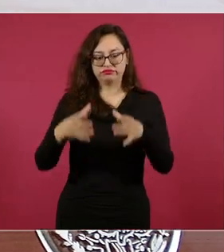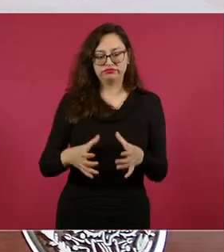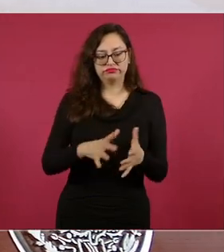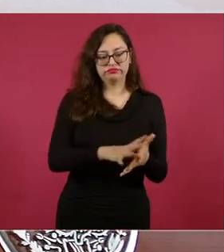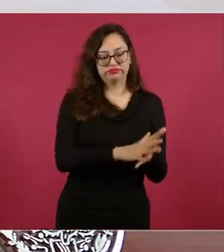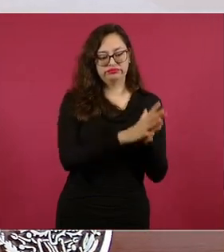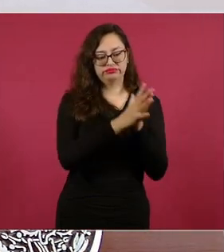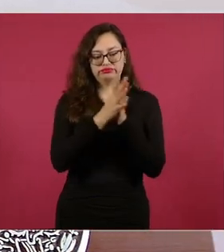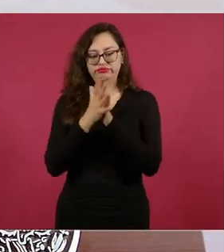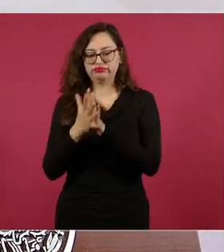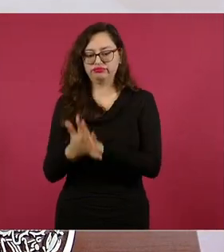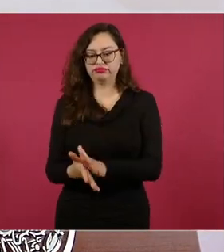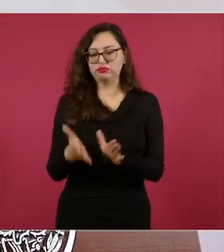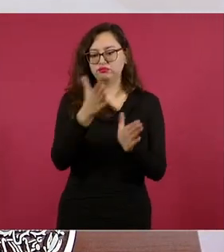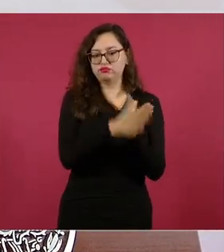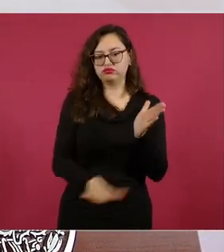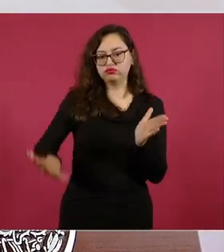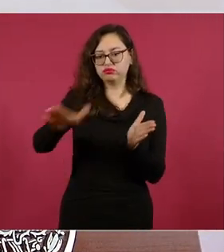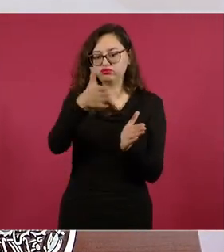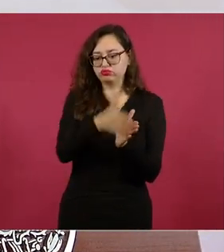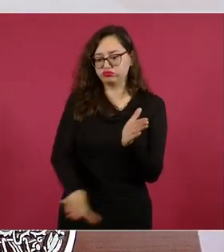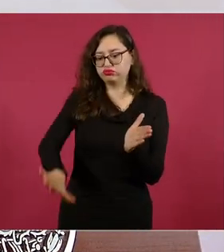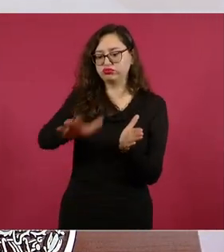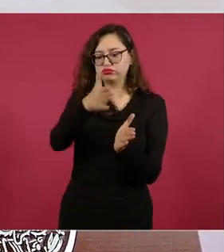en unos tornos.